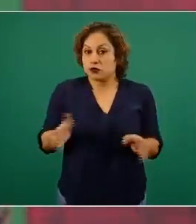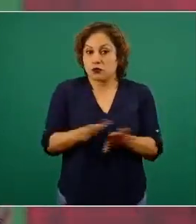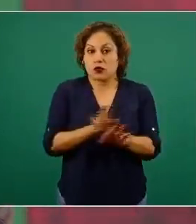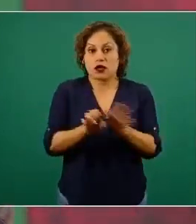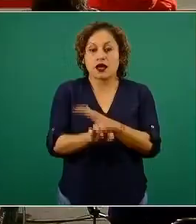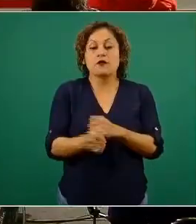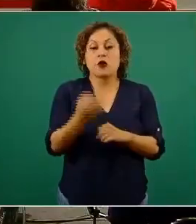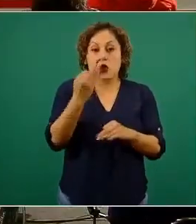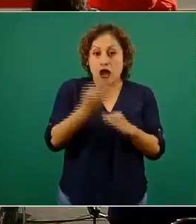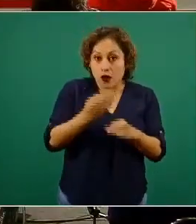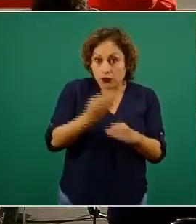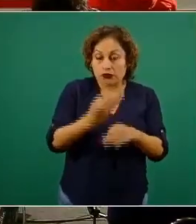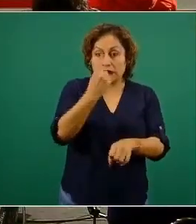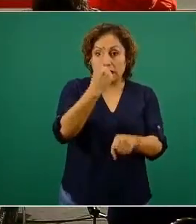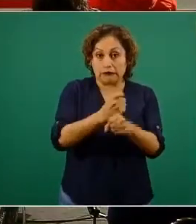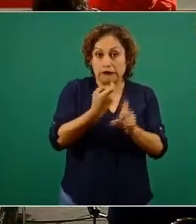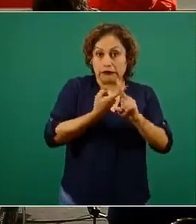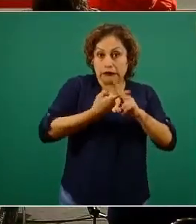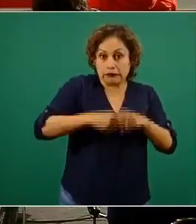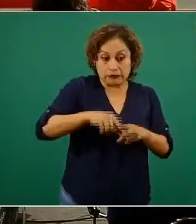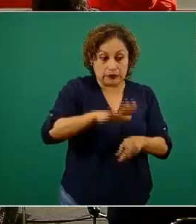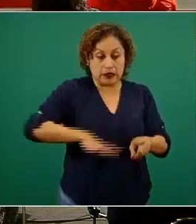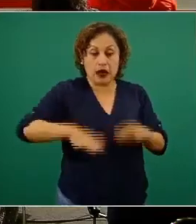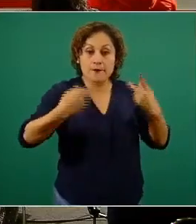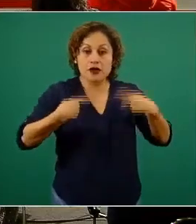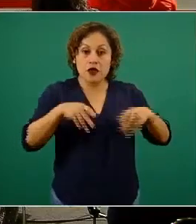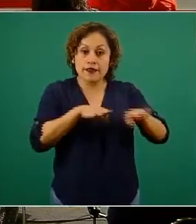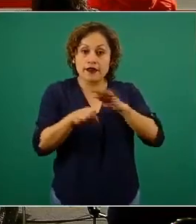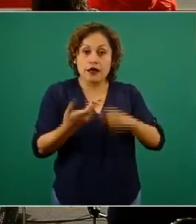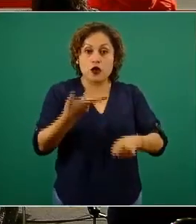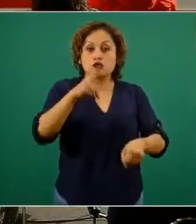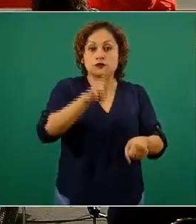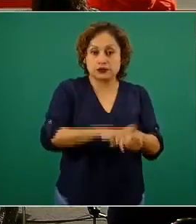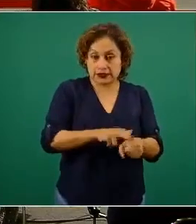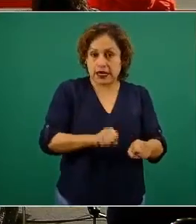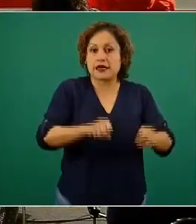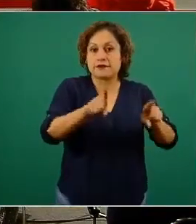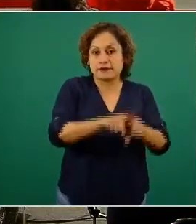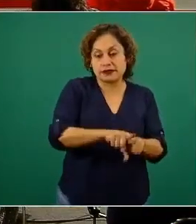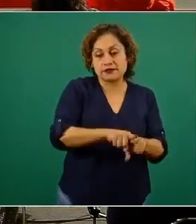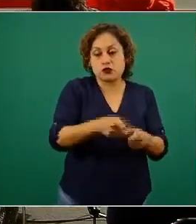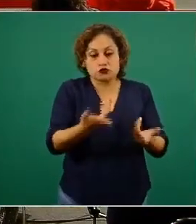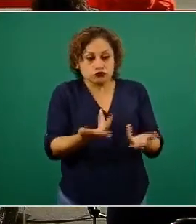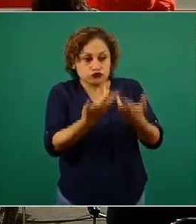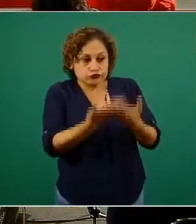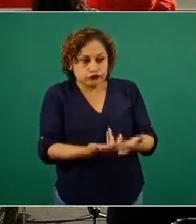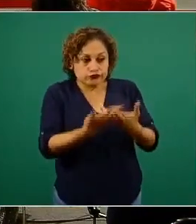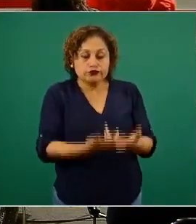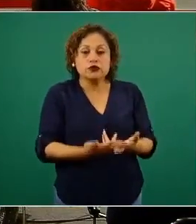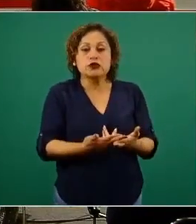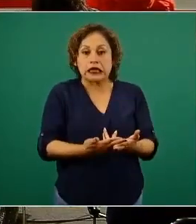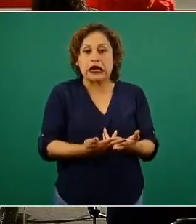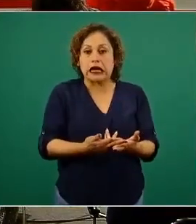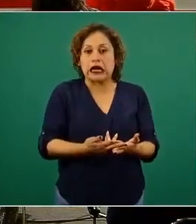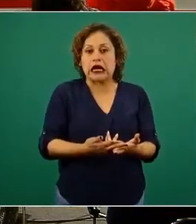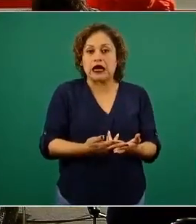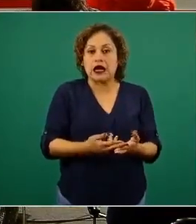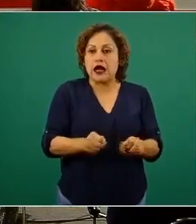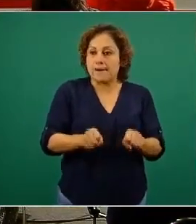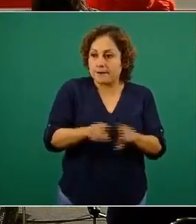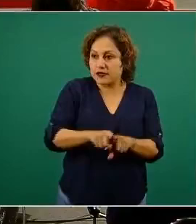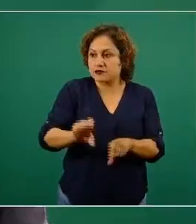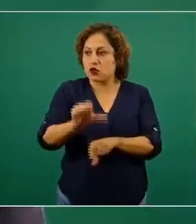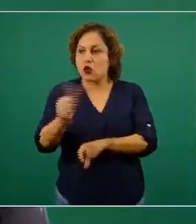va dirigida a personal de salud, misma que se compensó con el día siguiente de vacunación y ya están